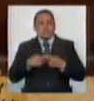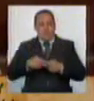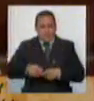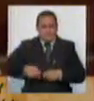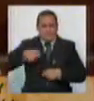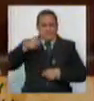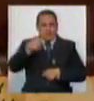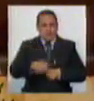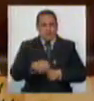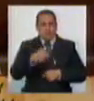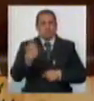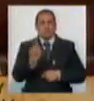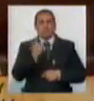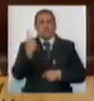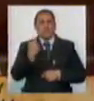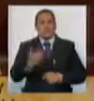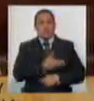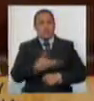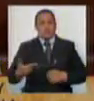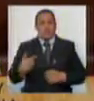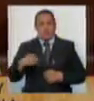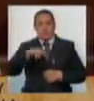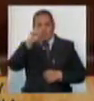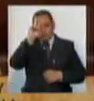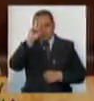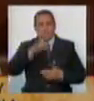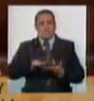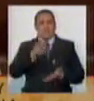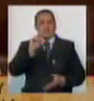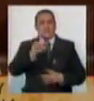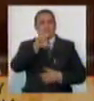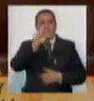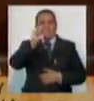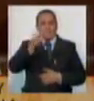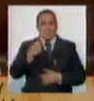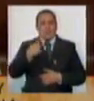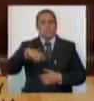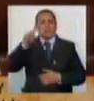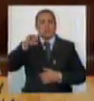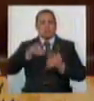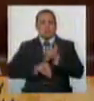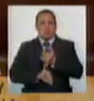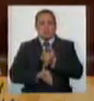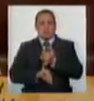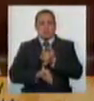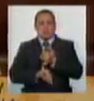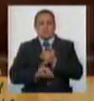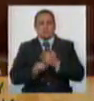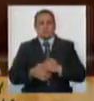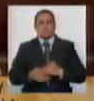invertido, solo como gobierno nacional, más de 30.000 millones de soles.